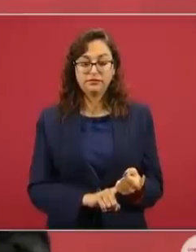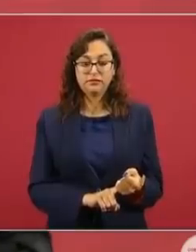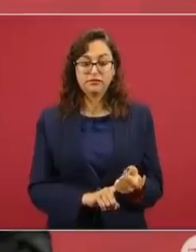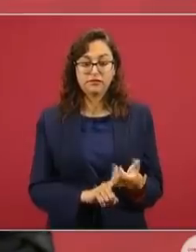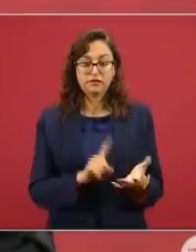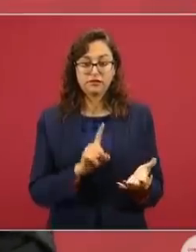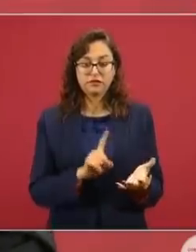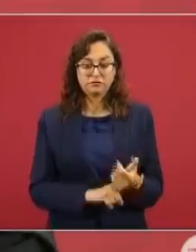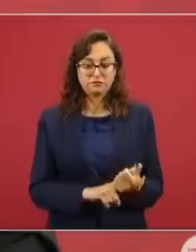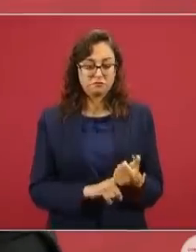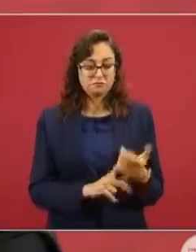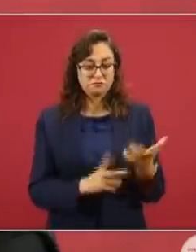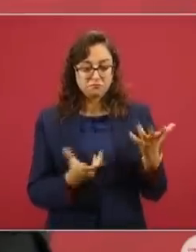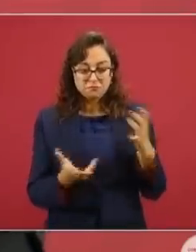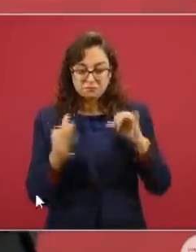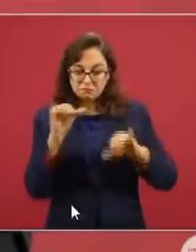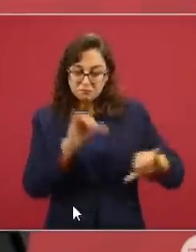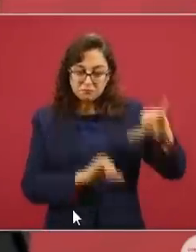méritos y muchas propiedades.